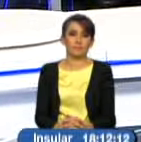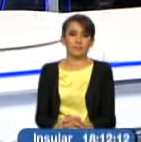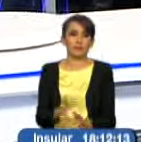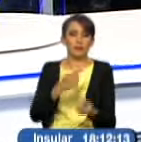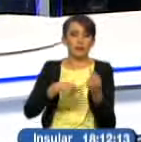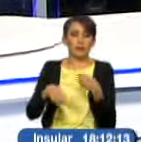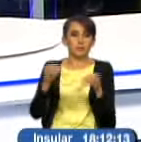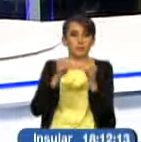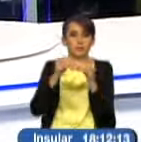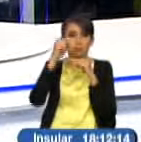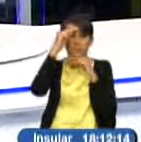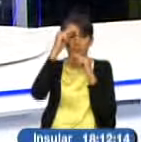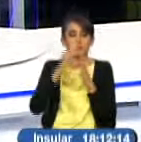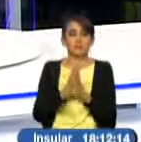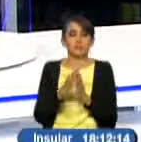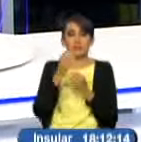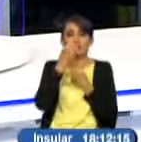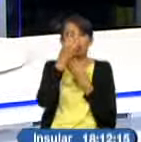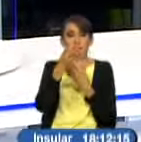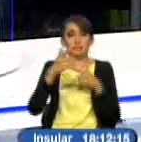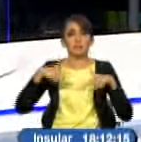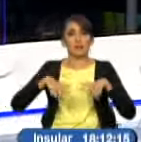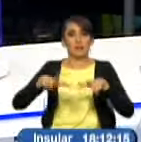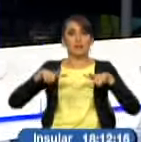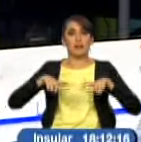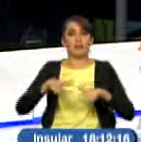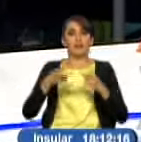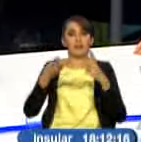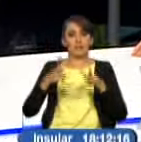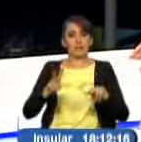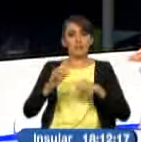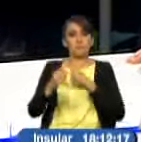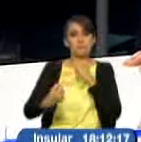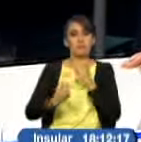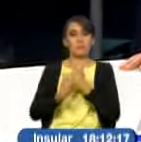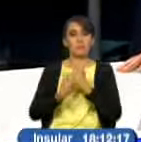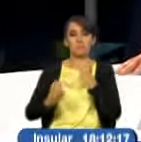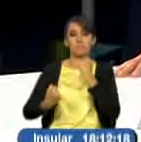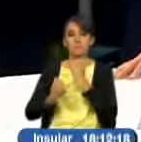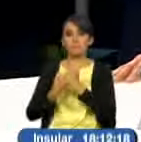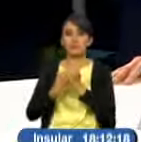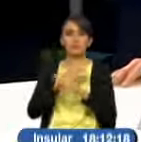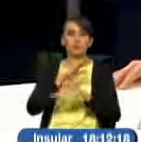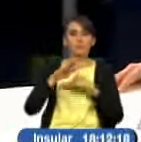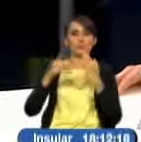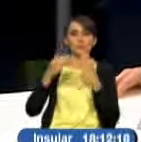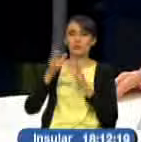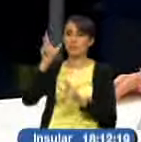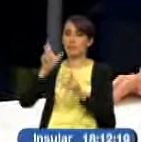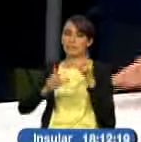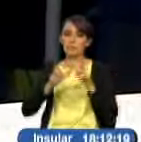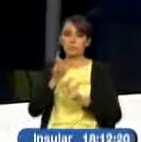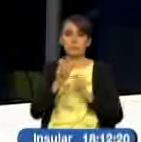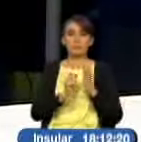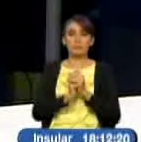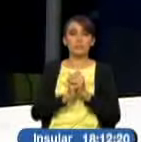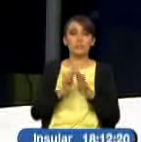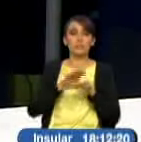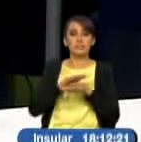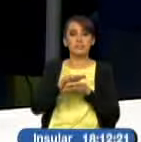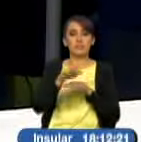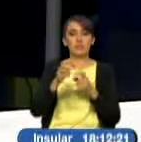Regresamos con más noticias. Les contamos que el candidato Lenín Moreno recibió el masivo respaldo del pueblo fluminense durante la mañana y tarde de este martes. Como